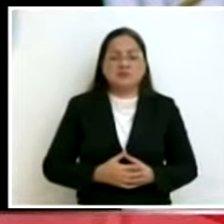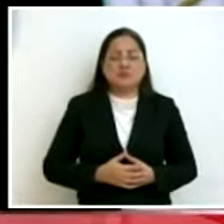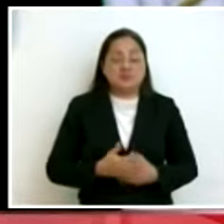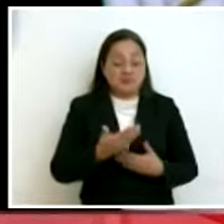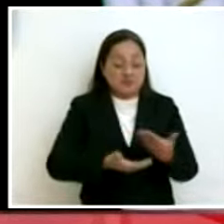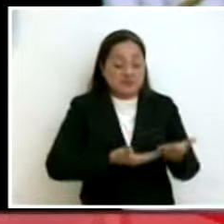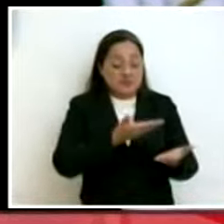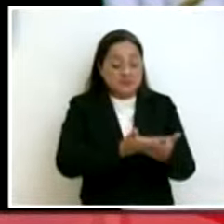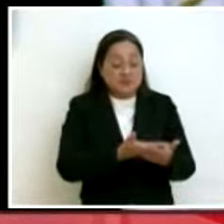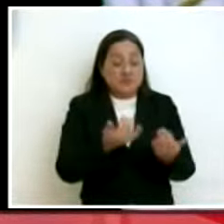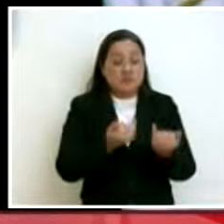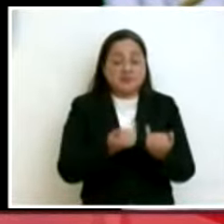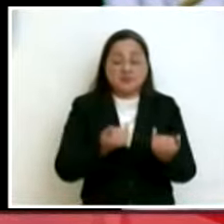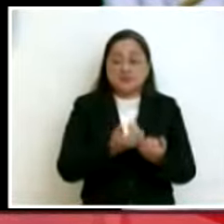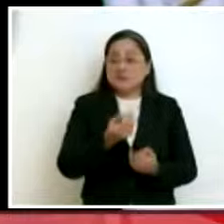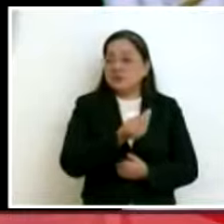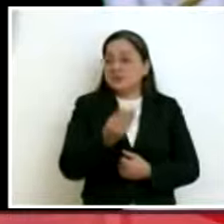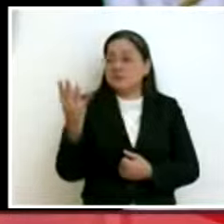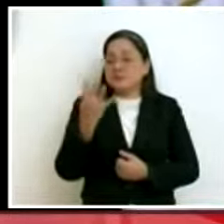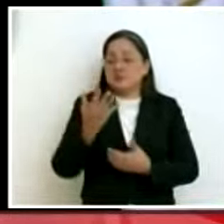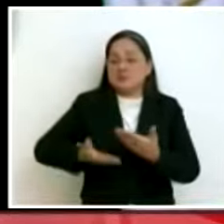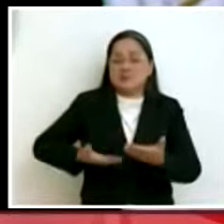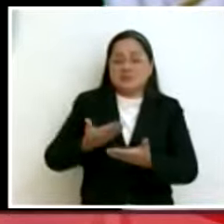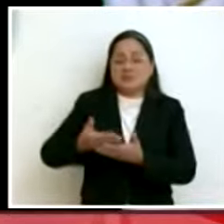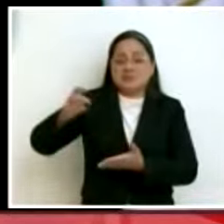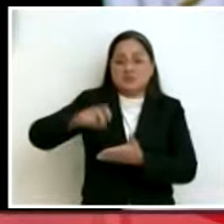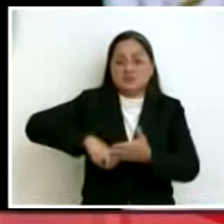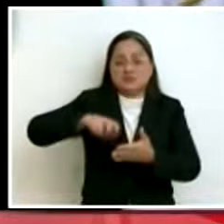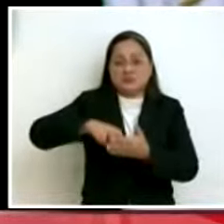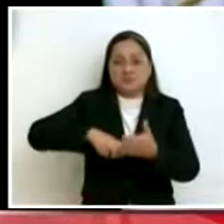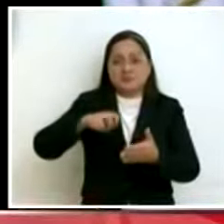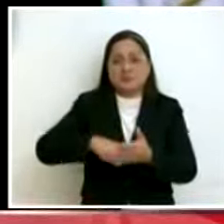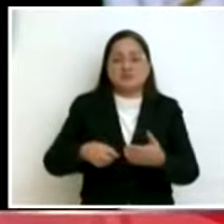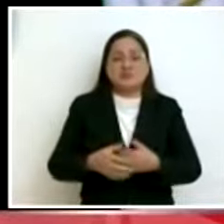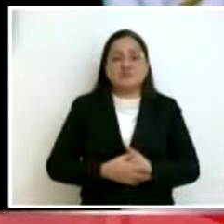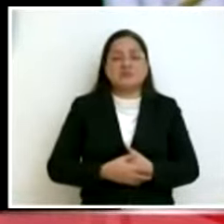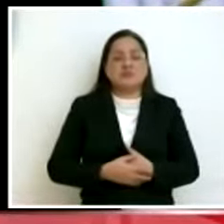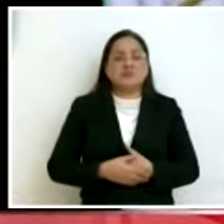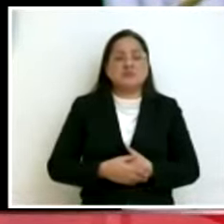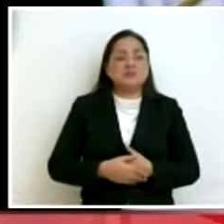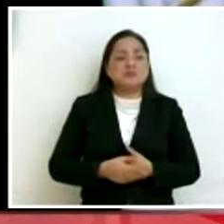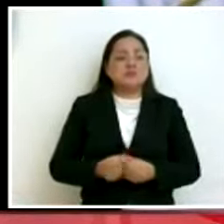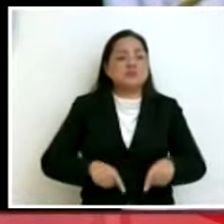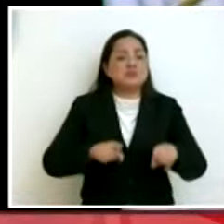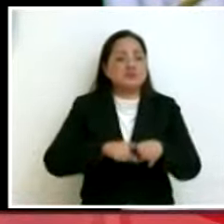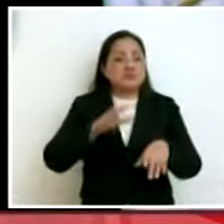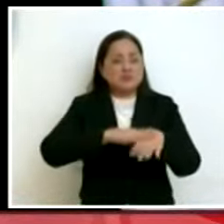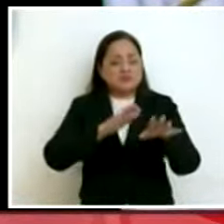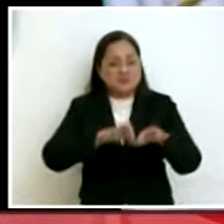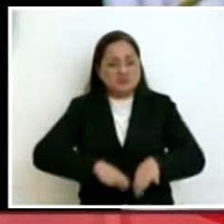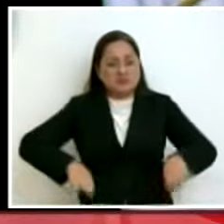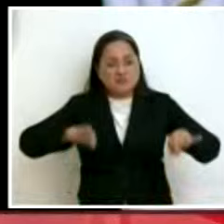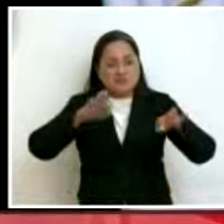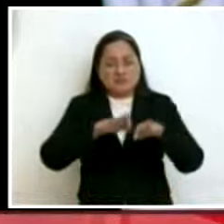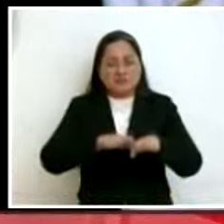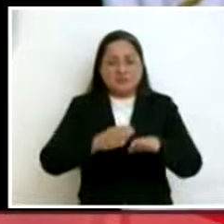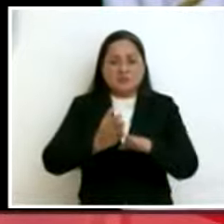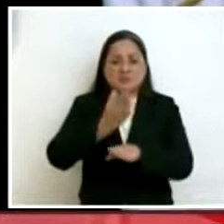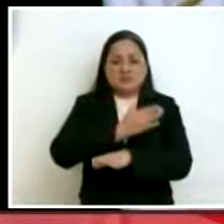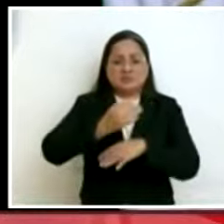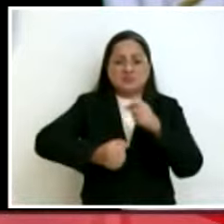reformas que por cierto de ninguna manera es la forma más importante desde